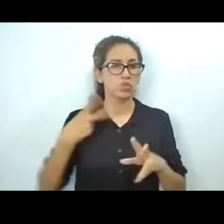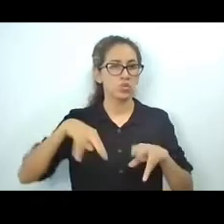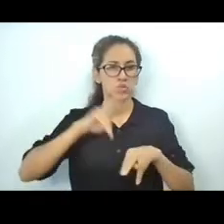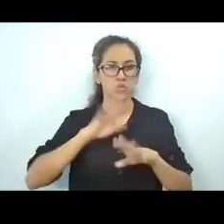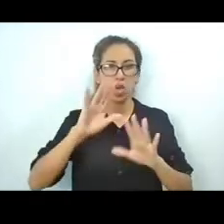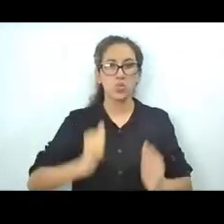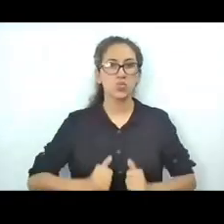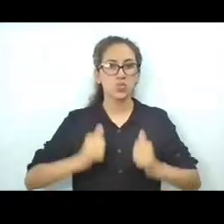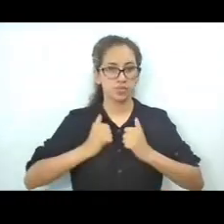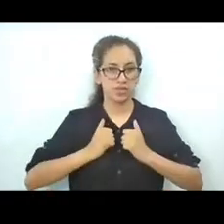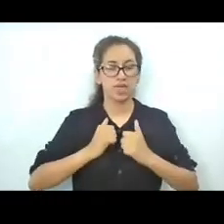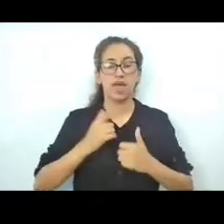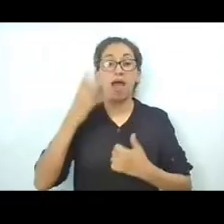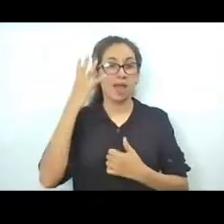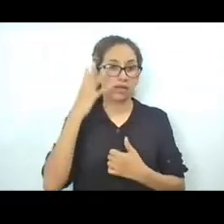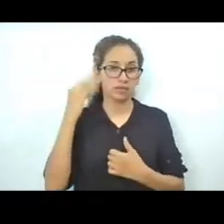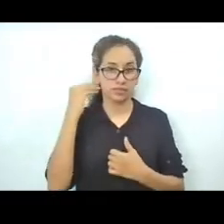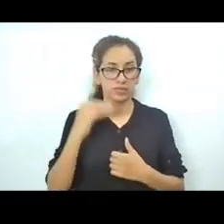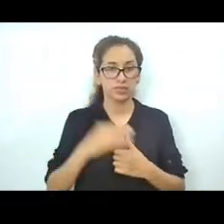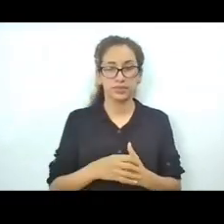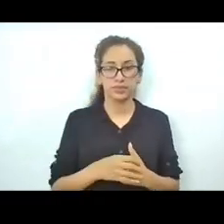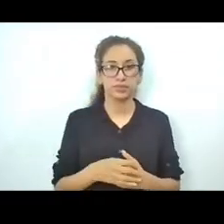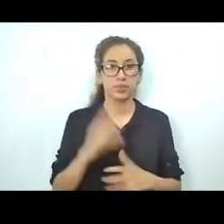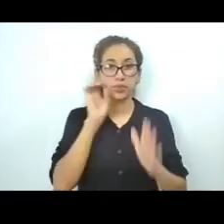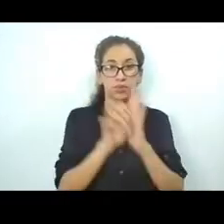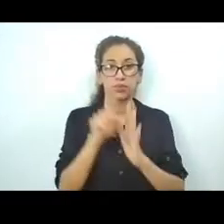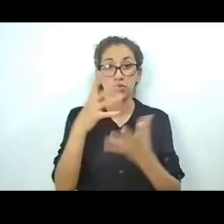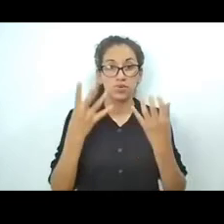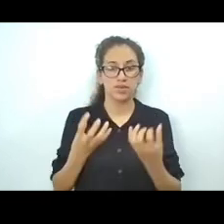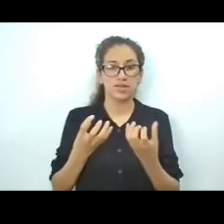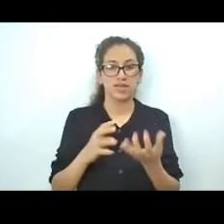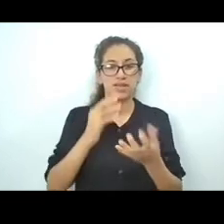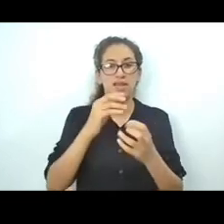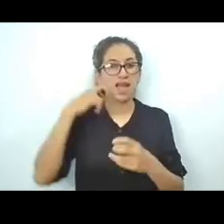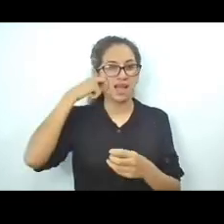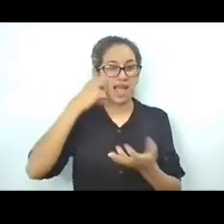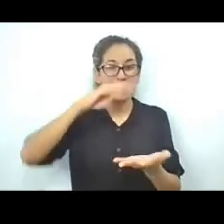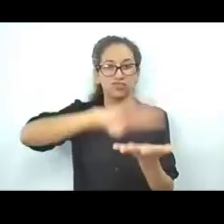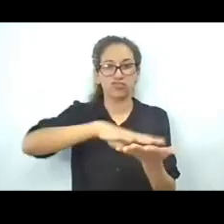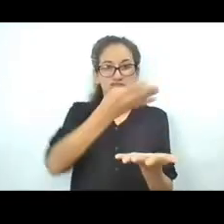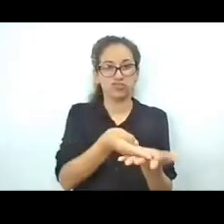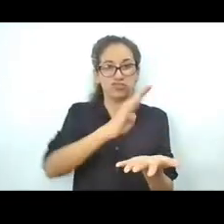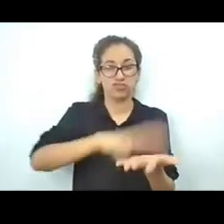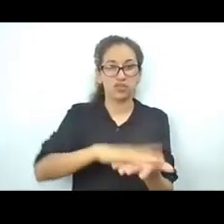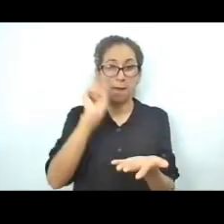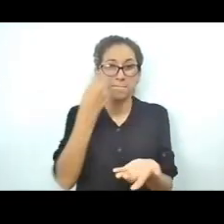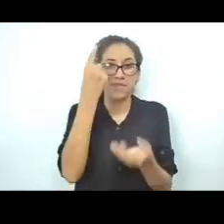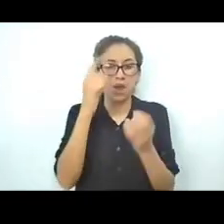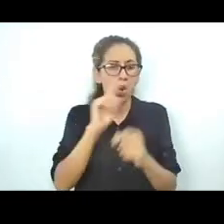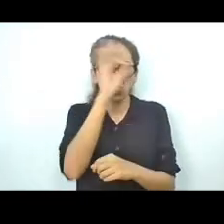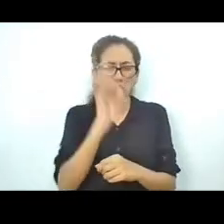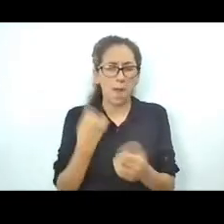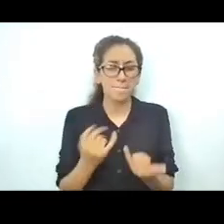O sea, uno quiere hacer una parrilla y la primera vez que prendes tu parrilla se